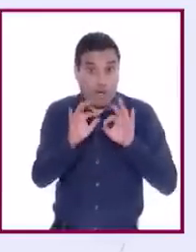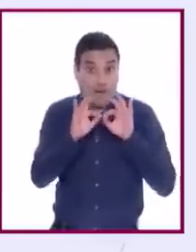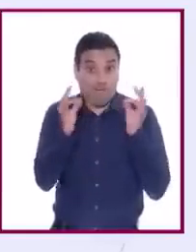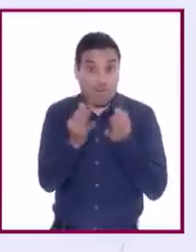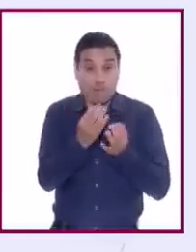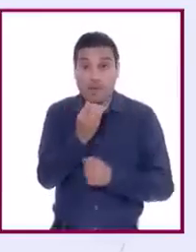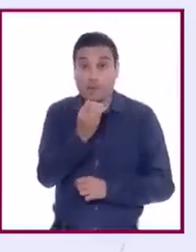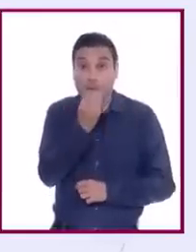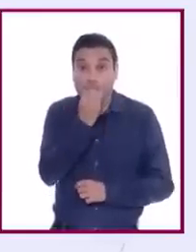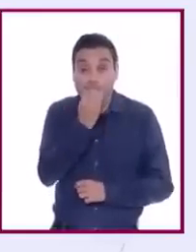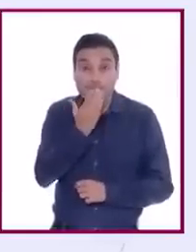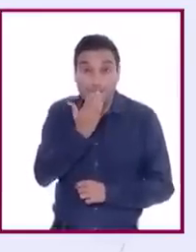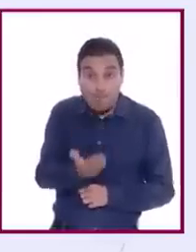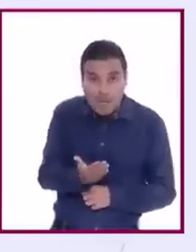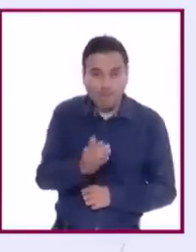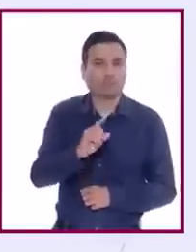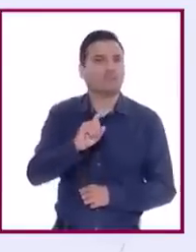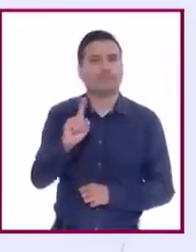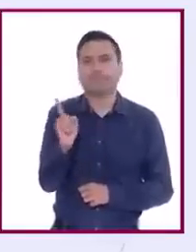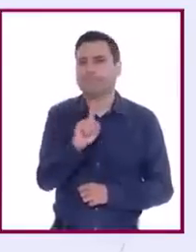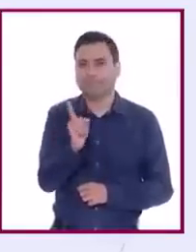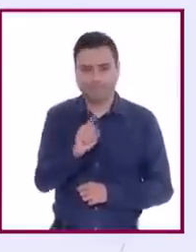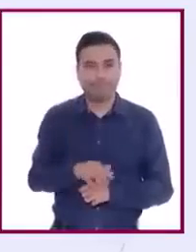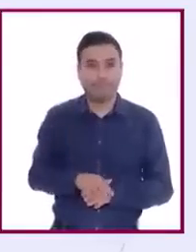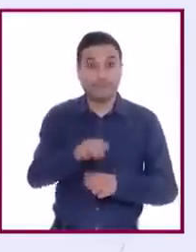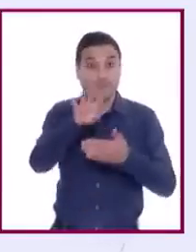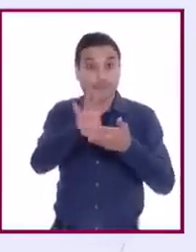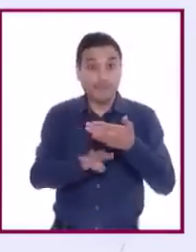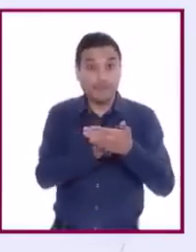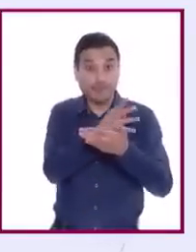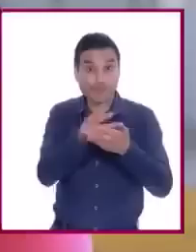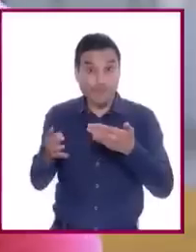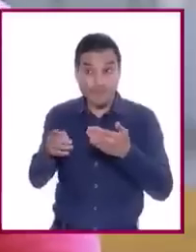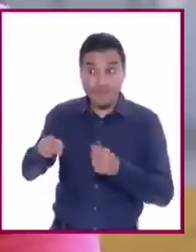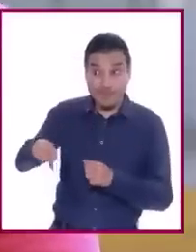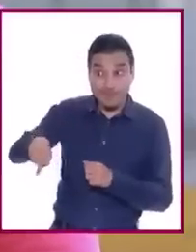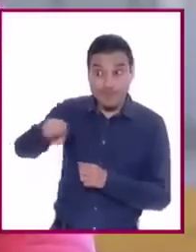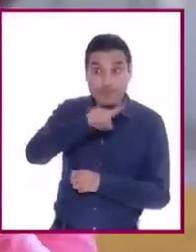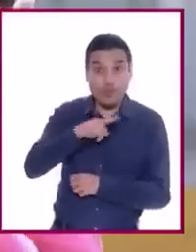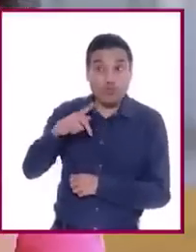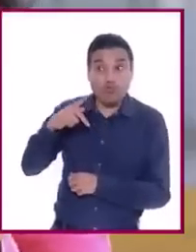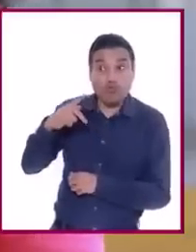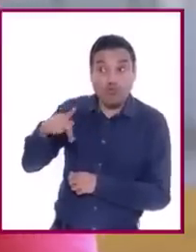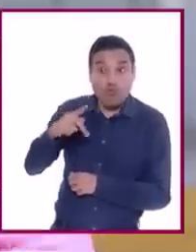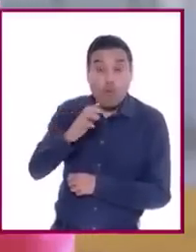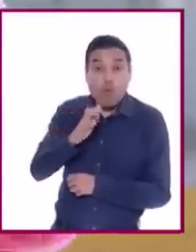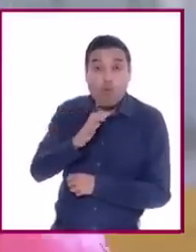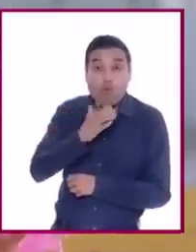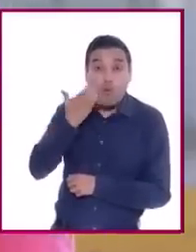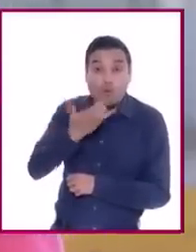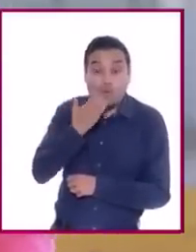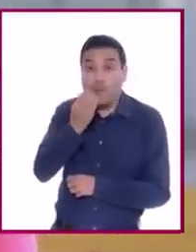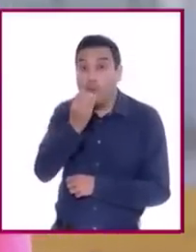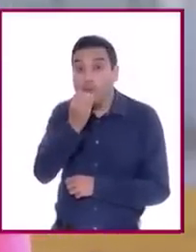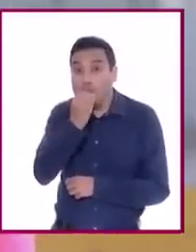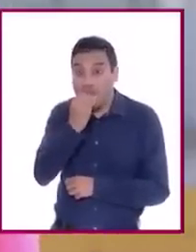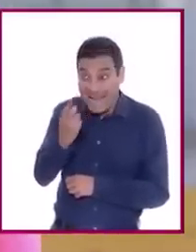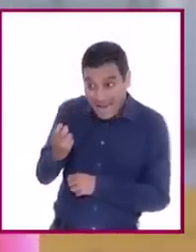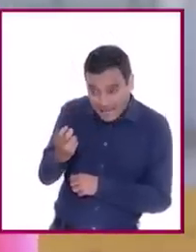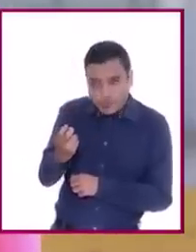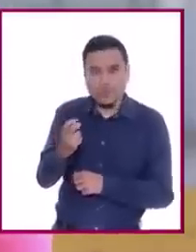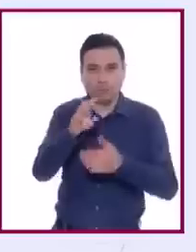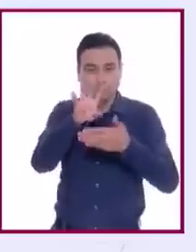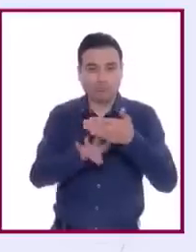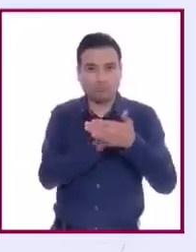que se elabore la tabla a partir de lo que ellos consumen y no solamente presentarles un modelo del plato